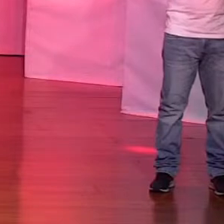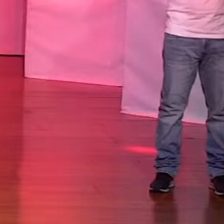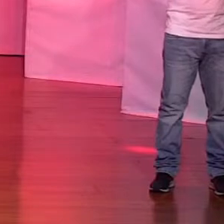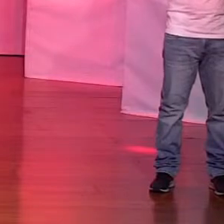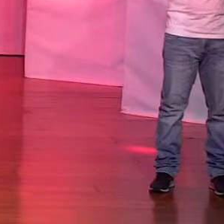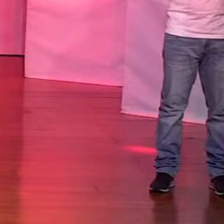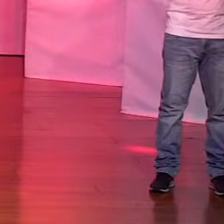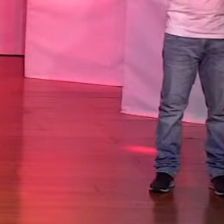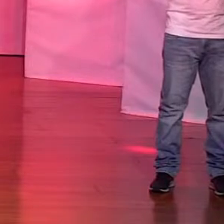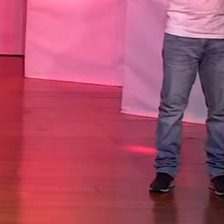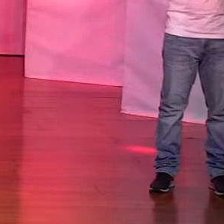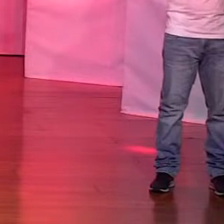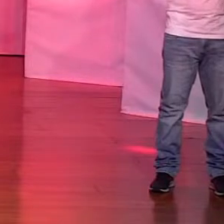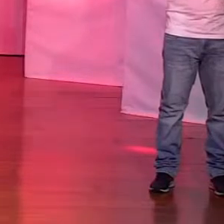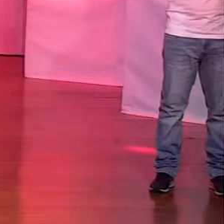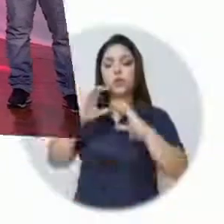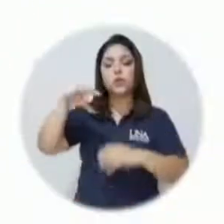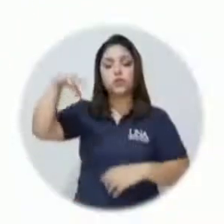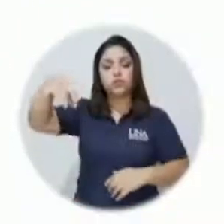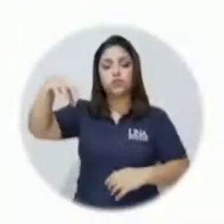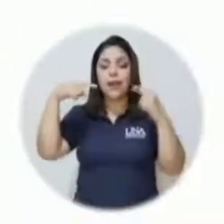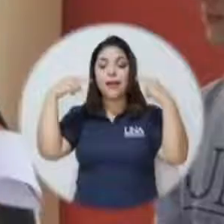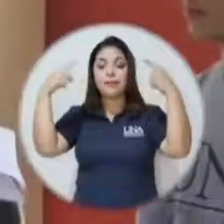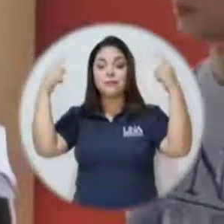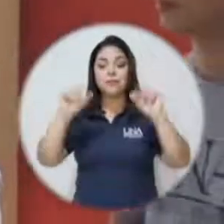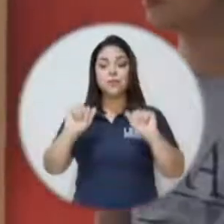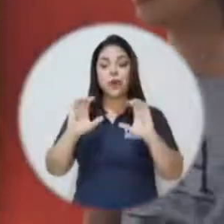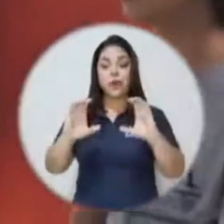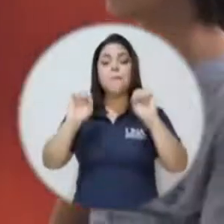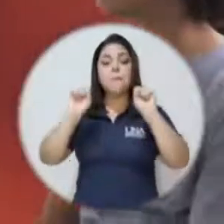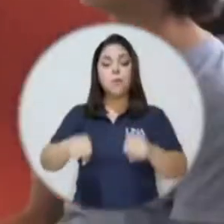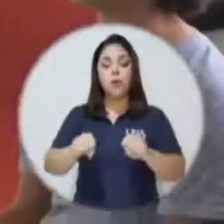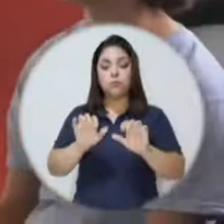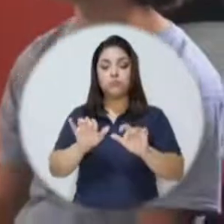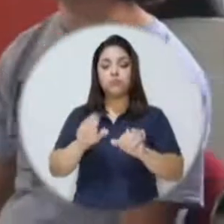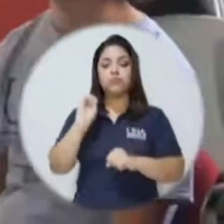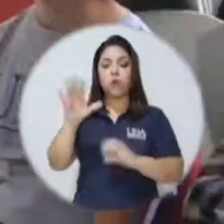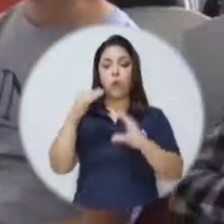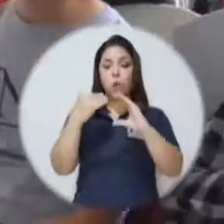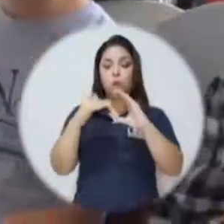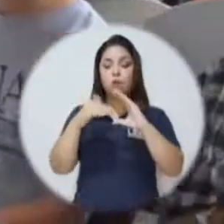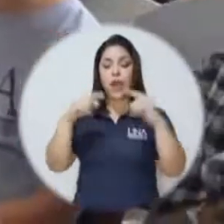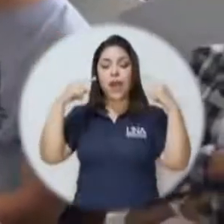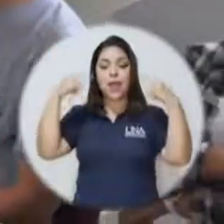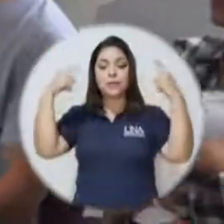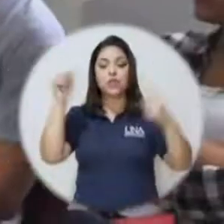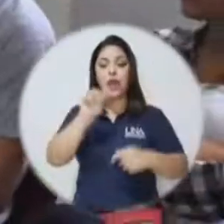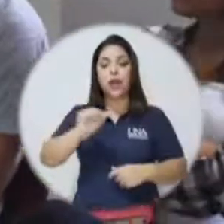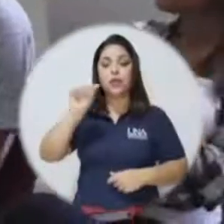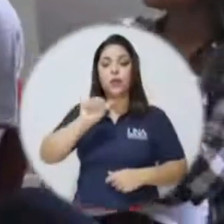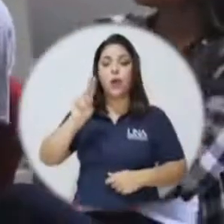www.tuaprendizaje.una.cr. ¿Cómo puedo comunicarme con Éxito Académico? Podés escribir al correo electrónico